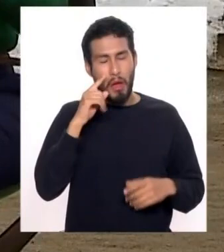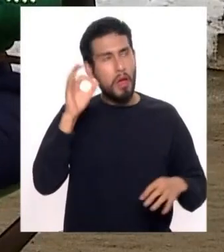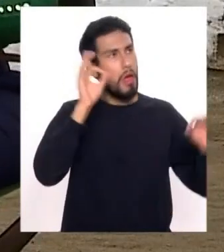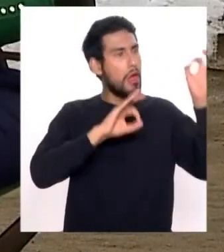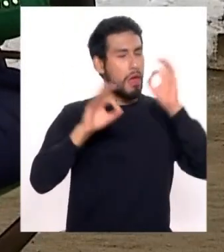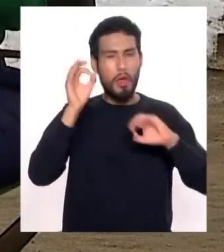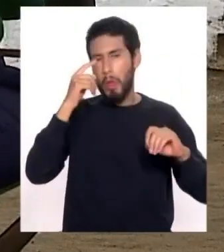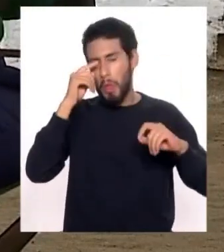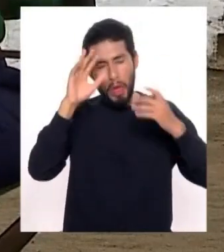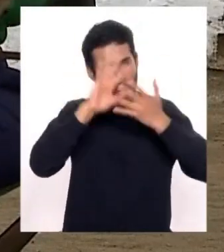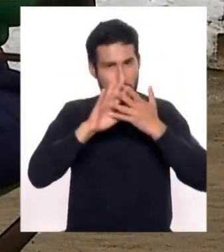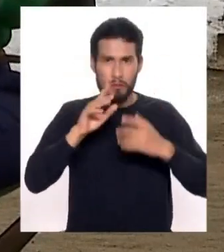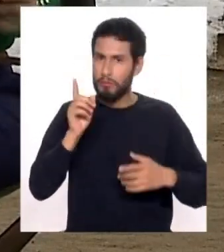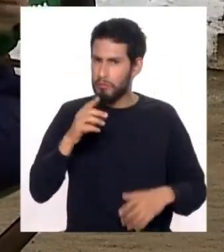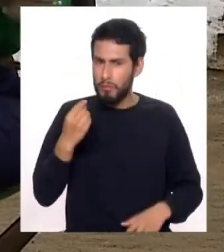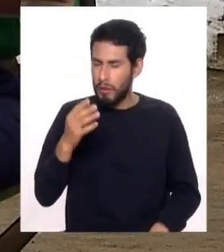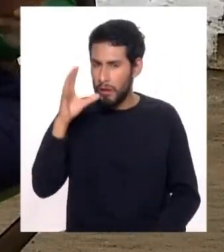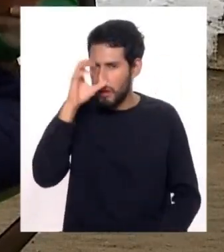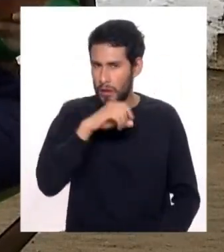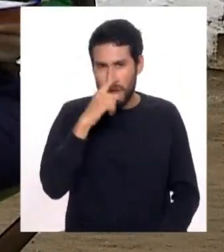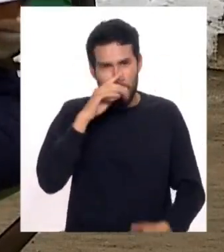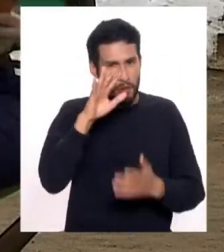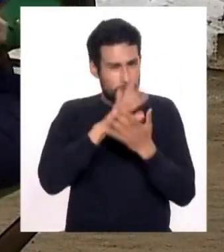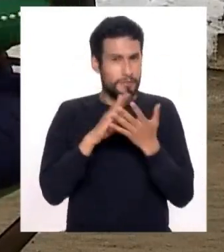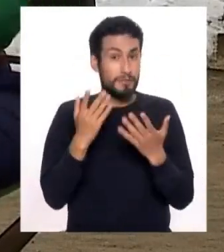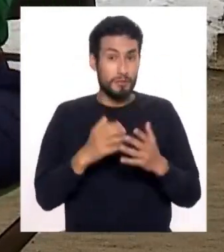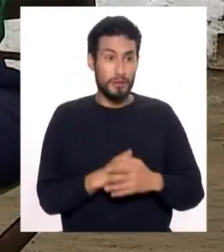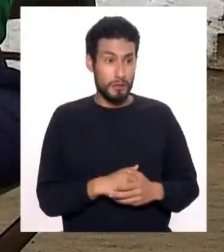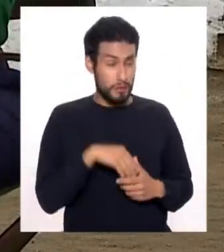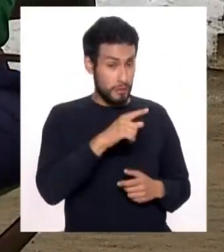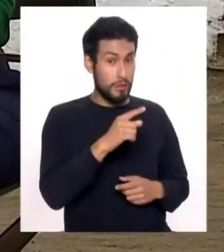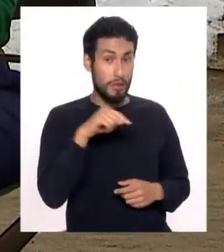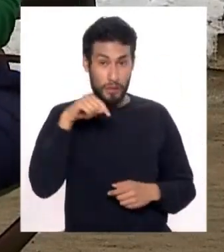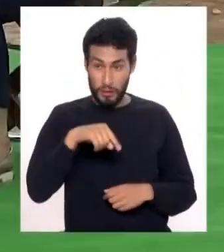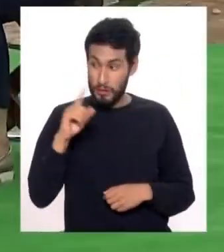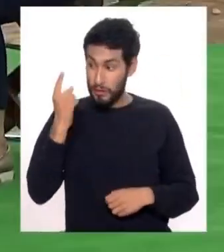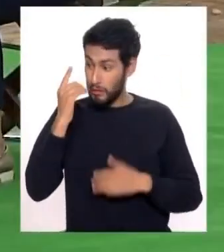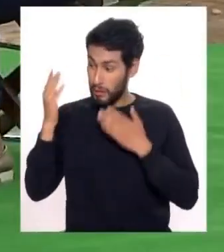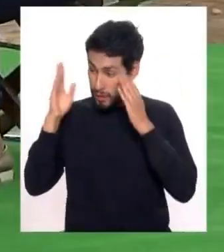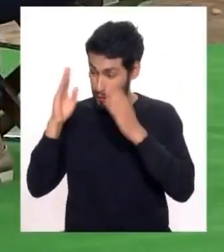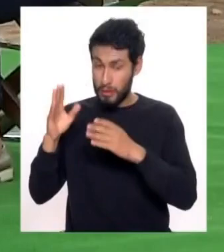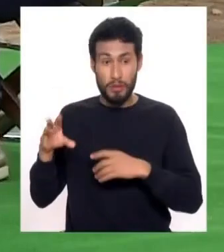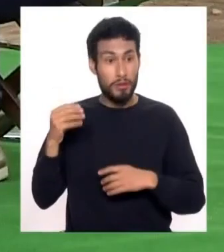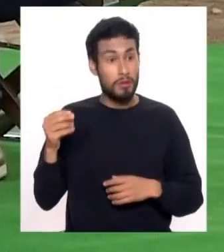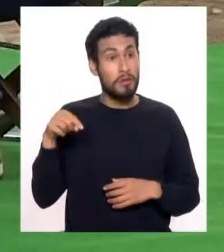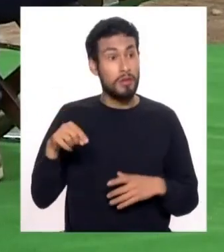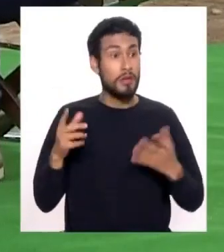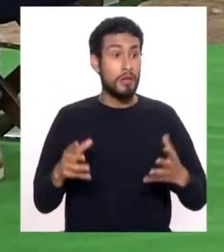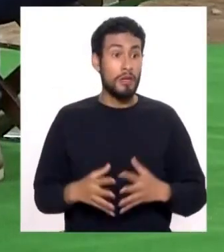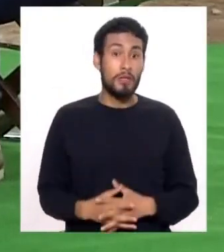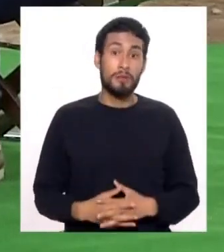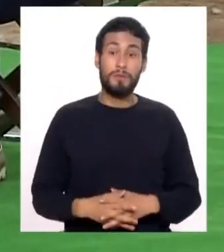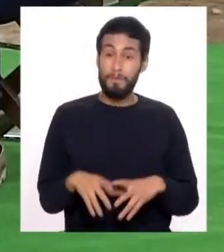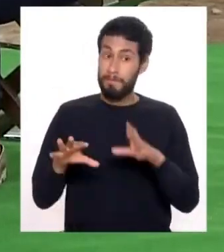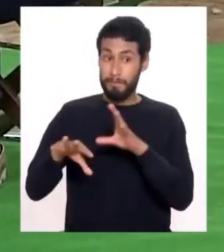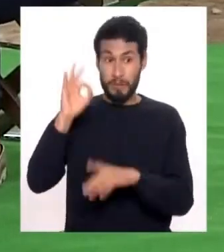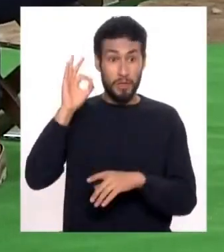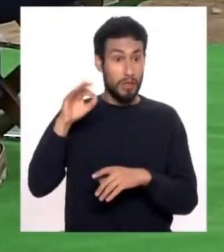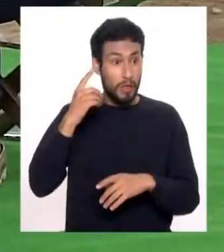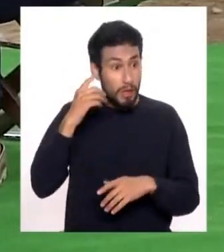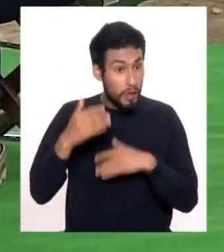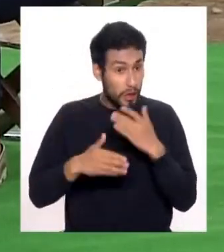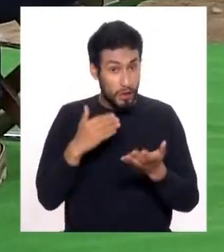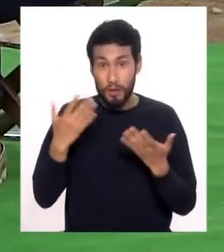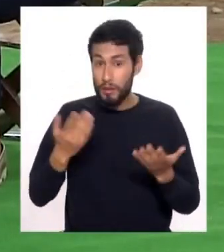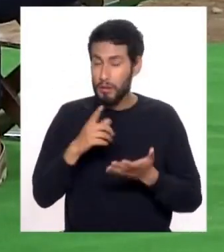distraído, tiene bajas notas, porque no está viendo correctamente. Y este es el primer nivel de atención, también precisarlo, porque cuando uno detecta algún proceso, ahora